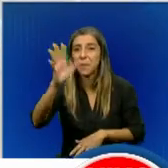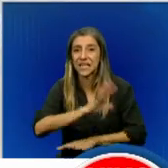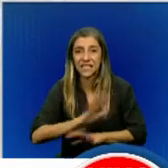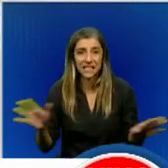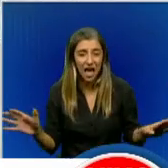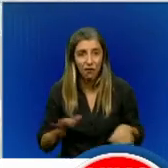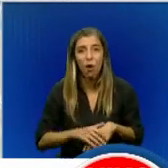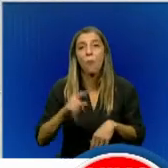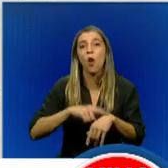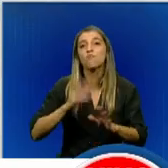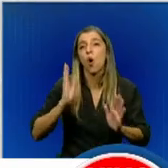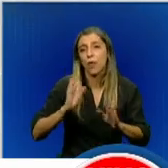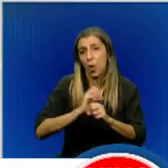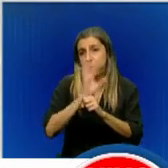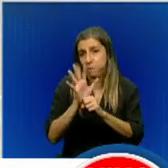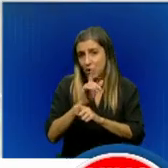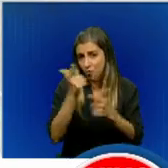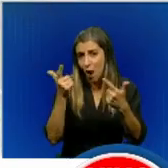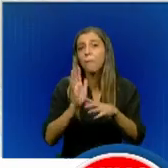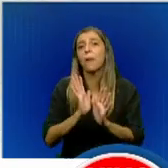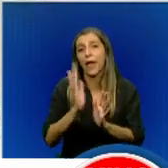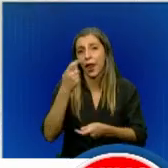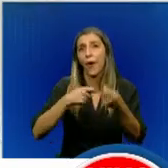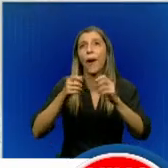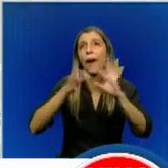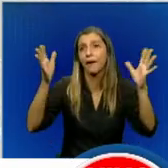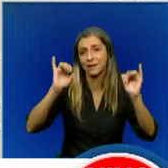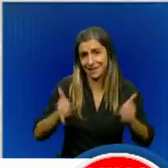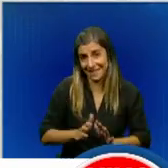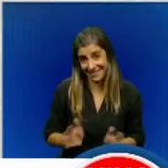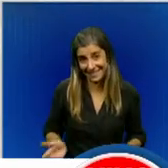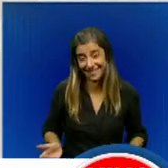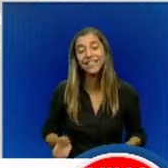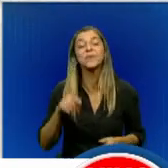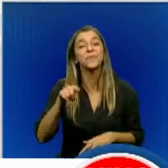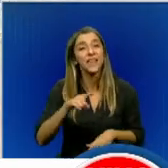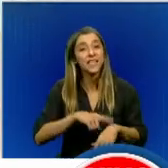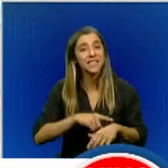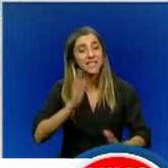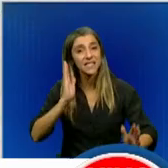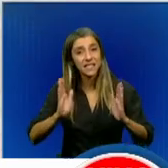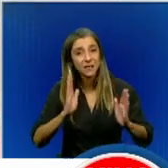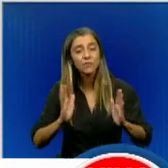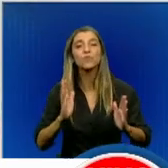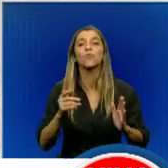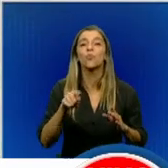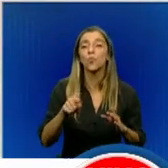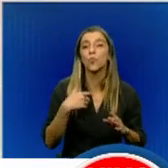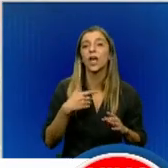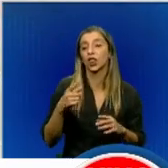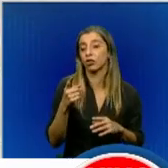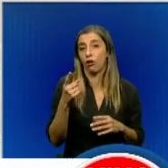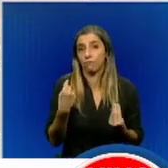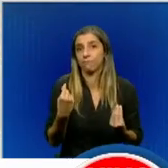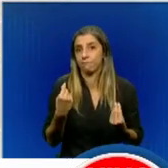cuando no había pandemia pero había neoliberalismo en la argentina en esos años cuando se recortaron